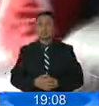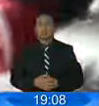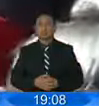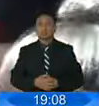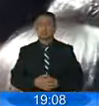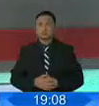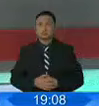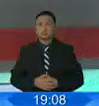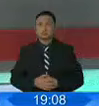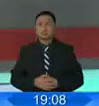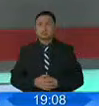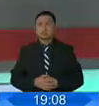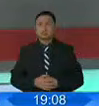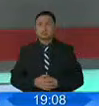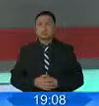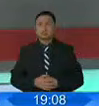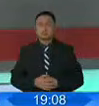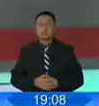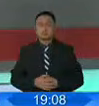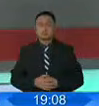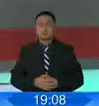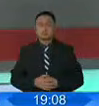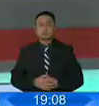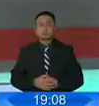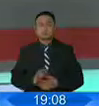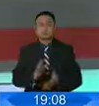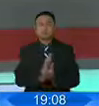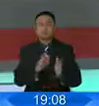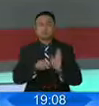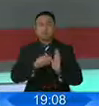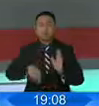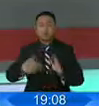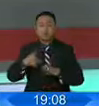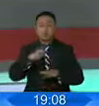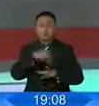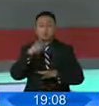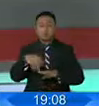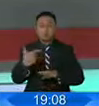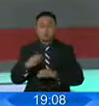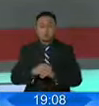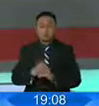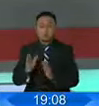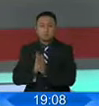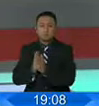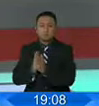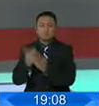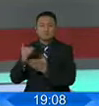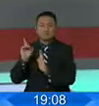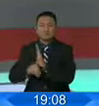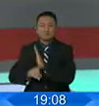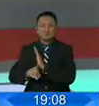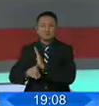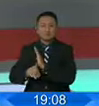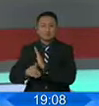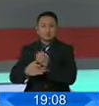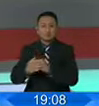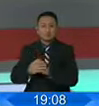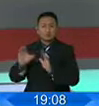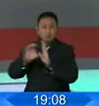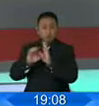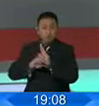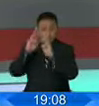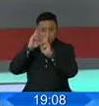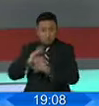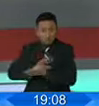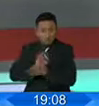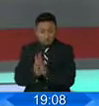Alison Corral. El Colegio de Abogados de Pichincha presentó una demanda de inconstitucionalidad al Código Orgánico de Entidades de